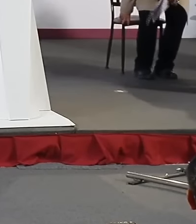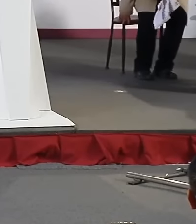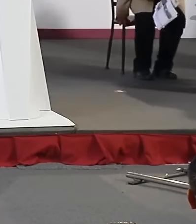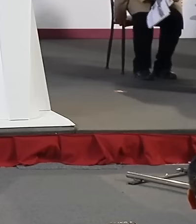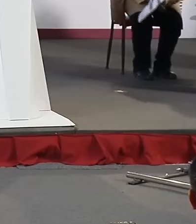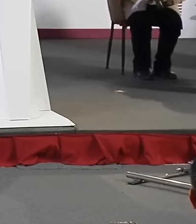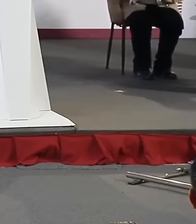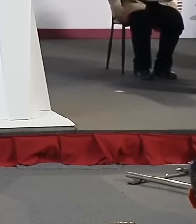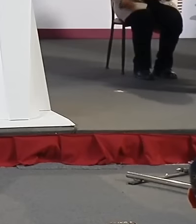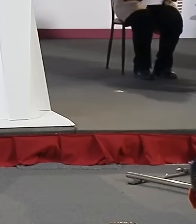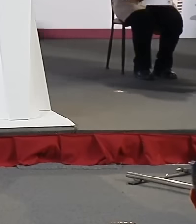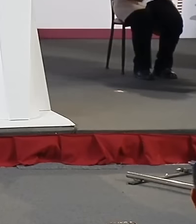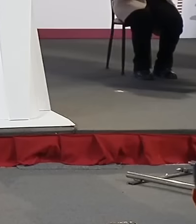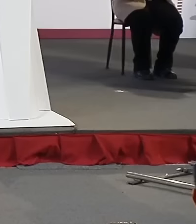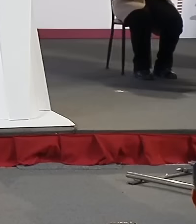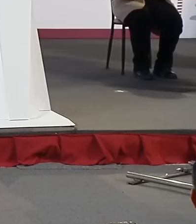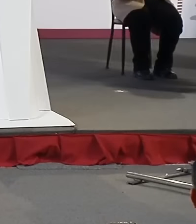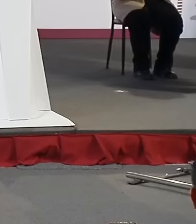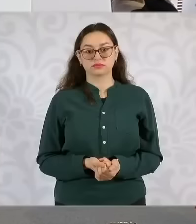¿Quién sigue, Ramón?